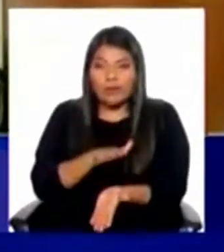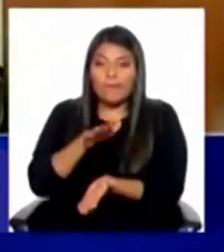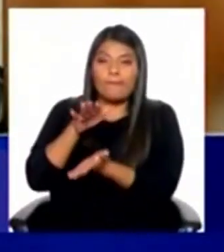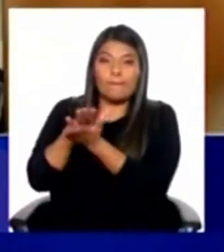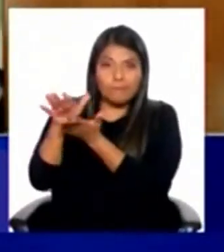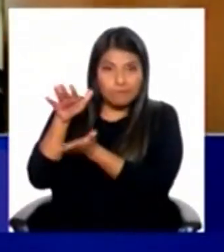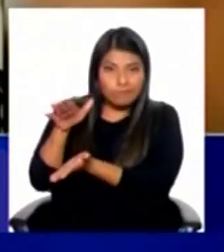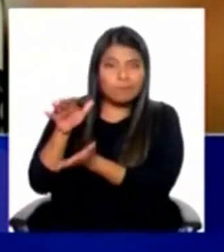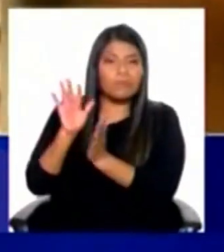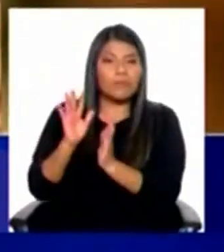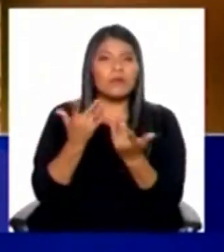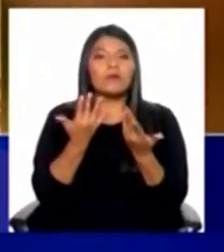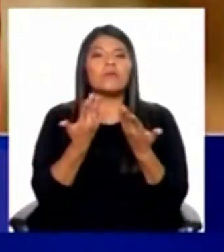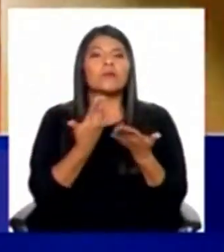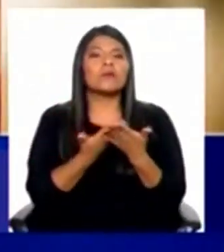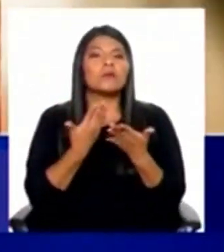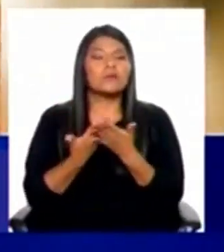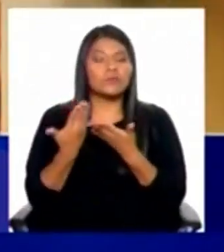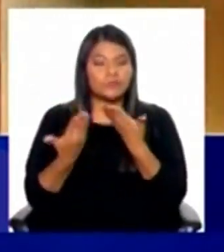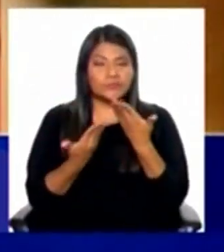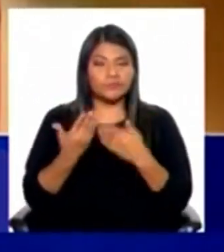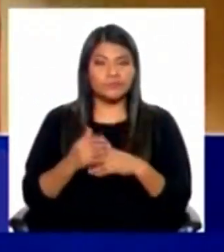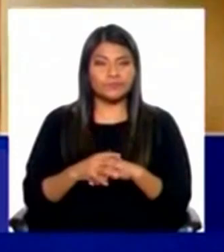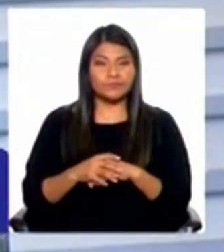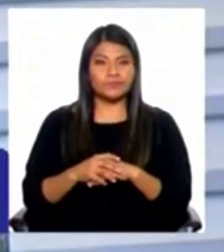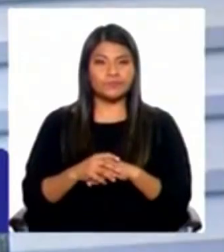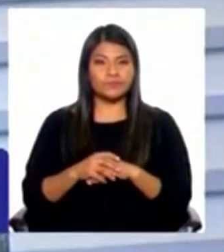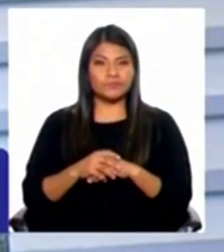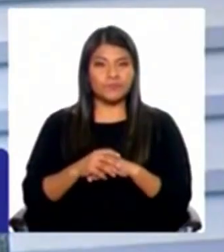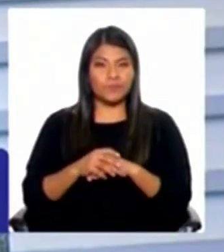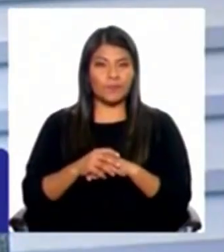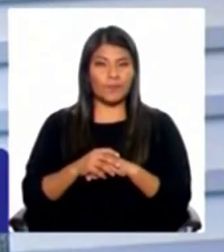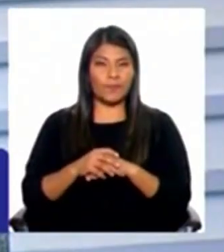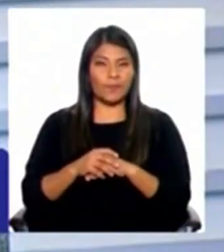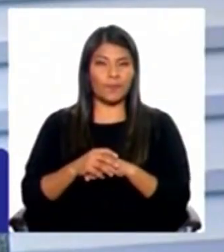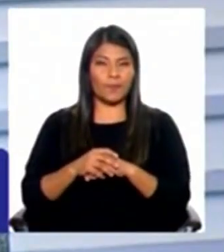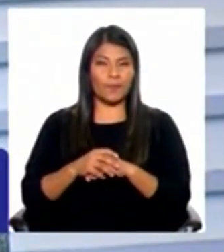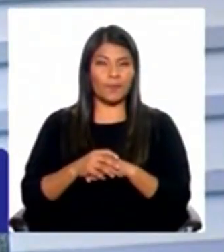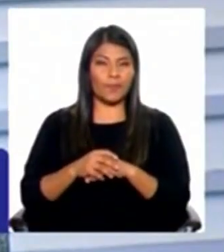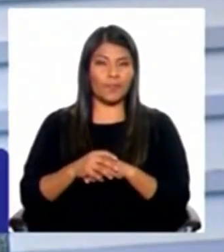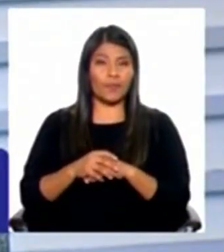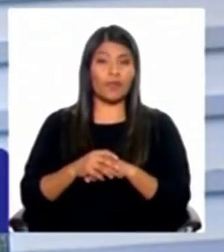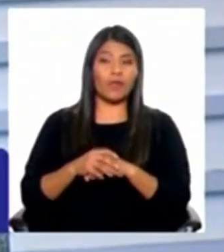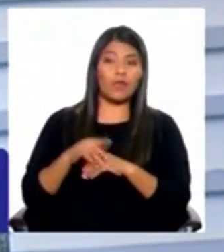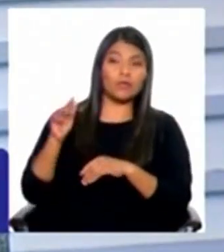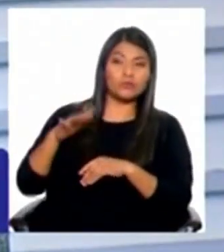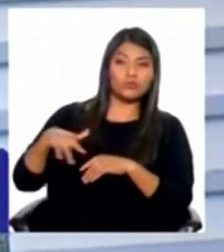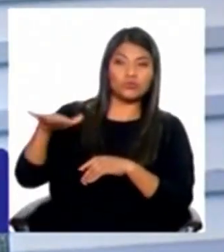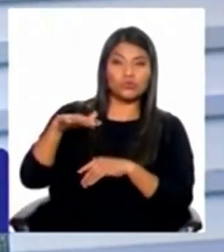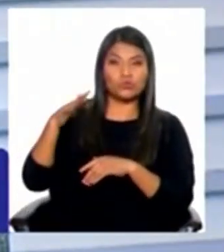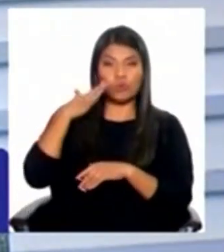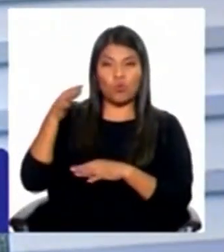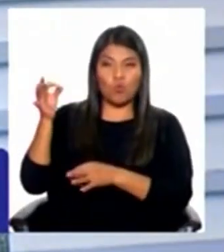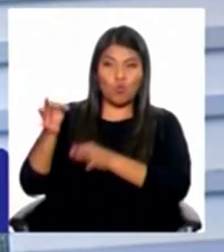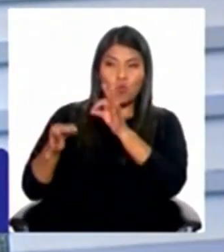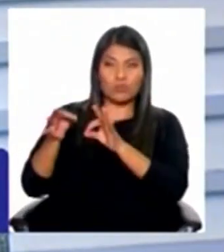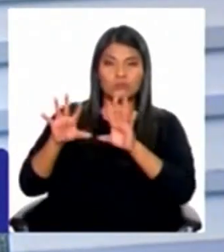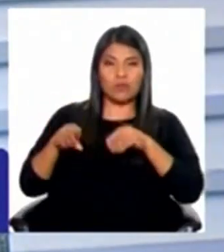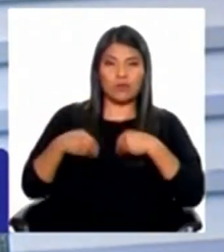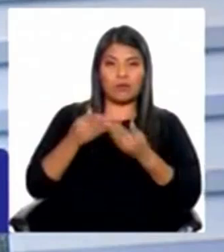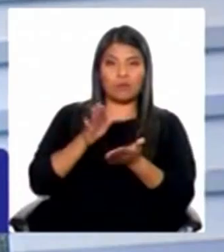Veamos finalmente cómo decide esta sala. Claro, y esta apelación va a poder de alguna manera subsanar la situación